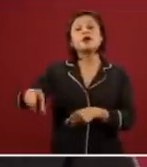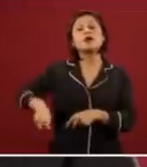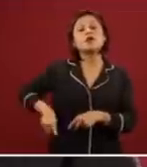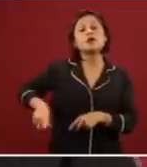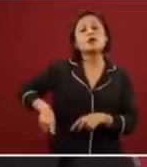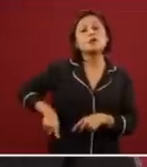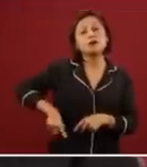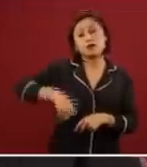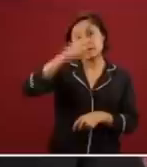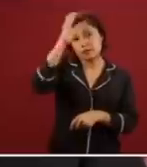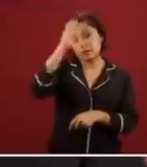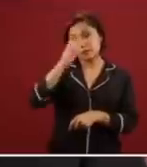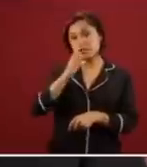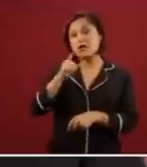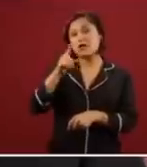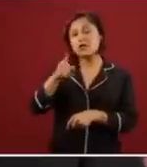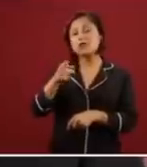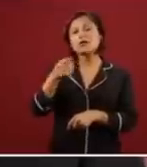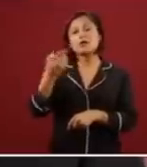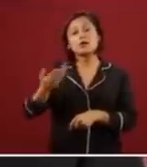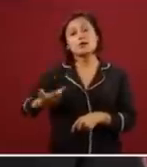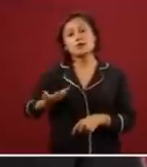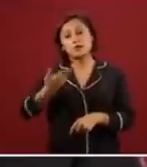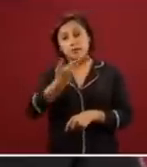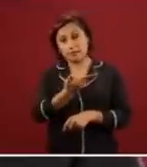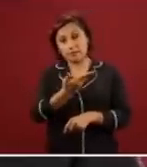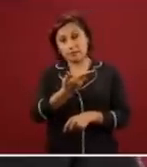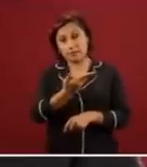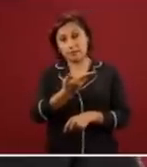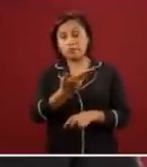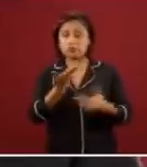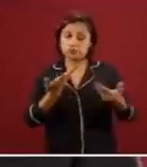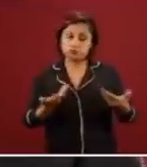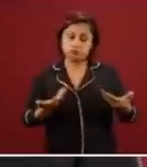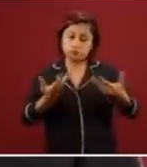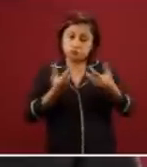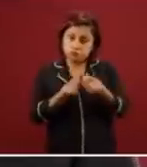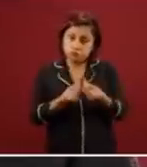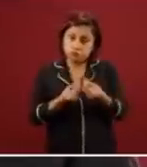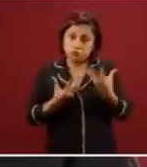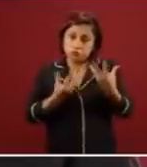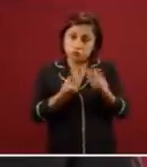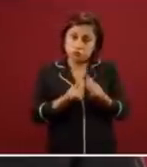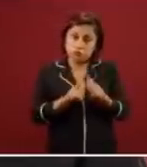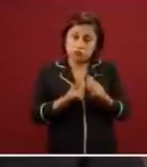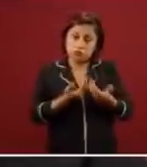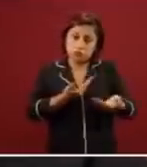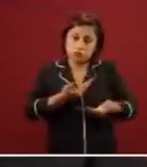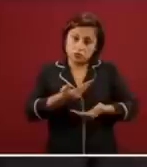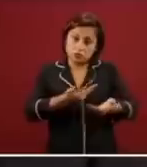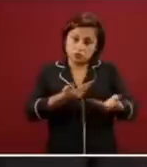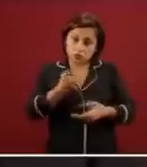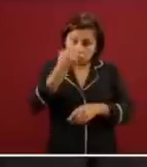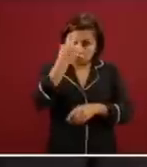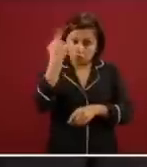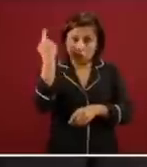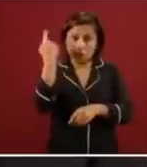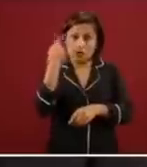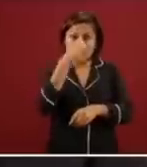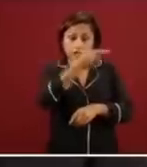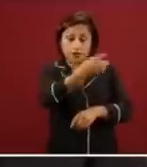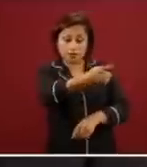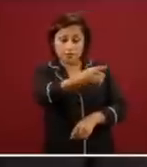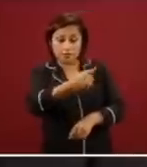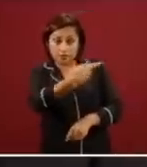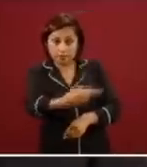solicitó, con base al convenio de colaboración que tenemos con la Unidad de Inteligencia Financiera del gobierno del estado de Coahuila, información